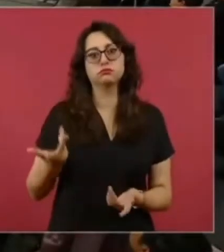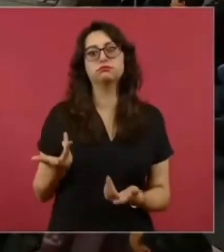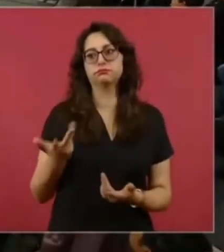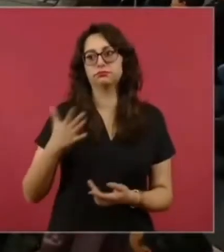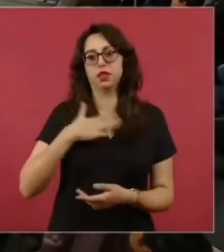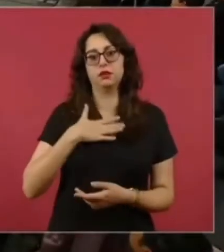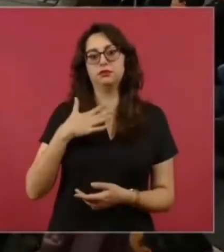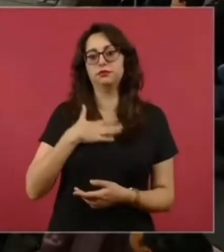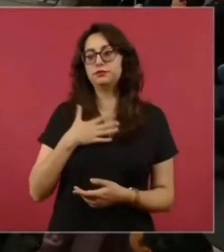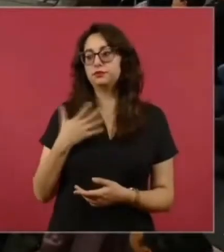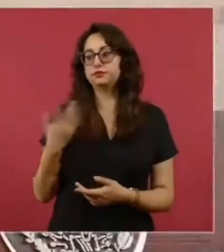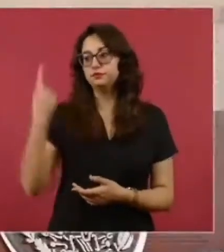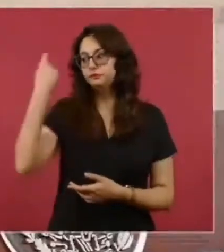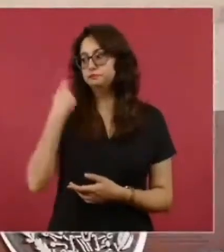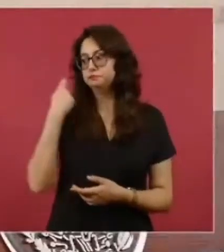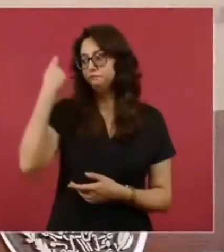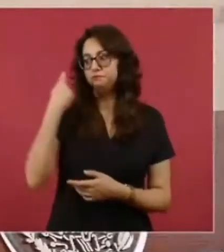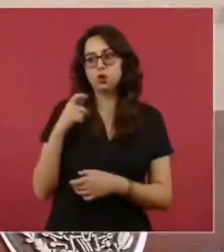Voy